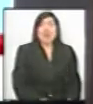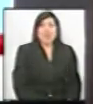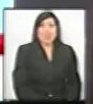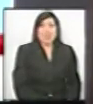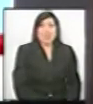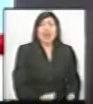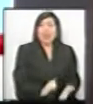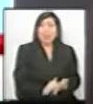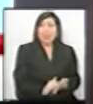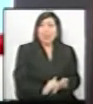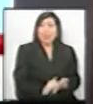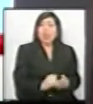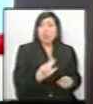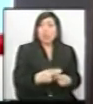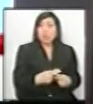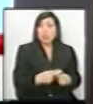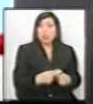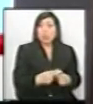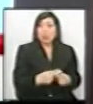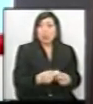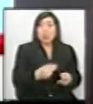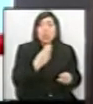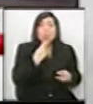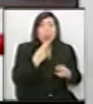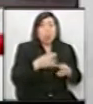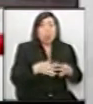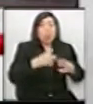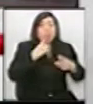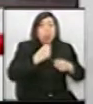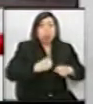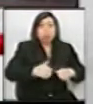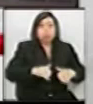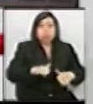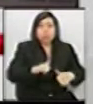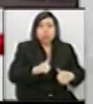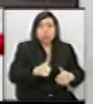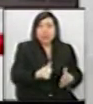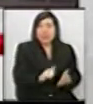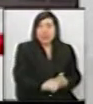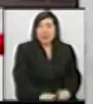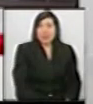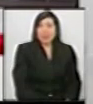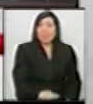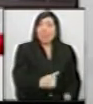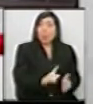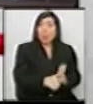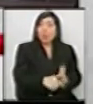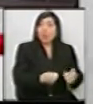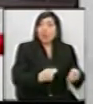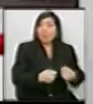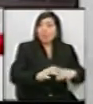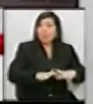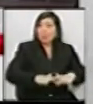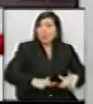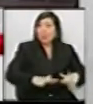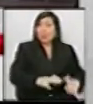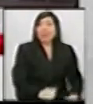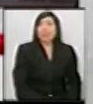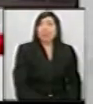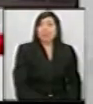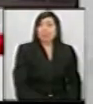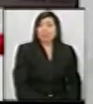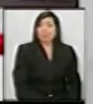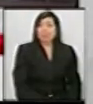porque lo que hay es un fenómeno que se llama engorde es decir se busca la especulación para luego vender ese terreno y